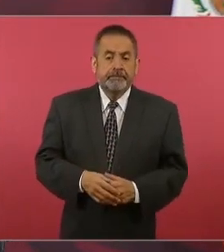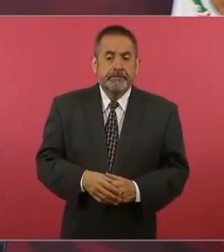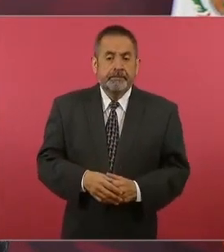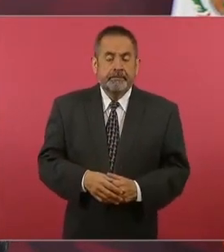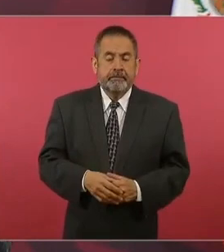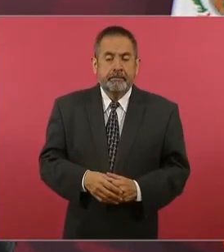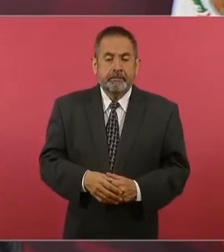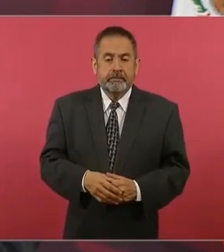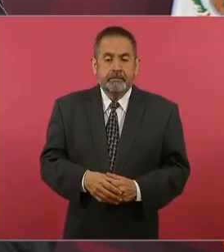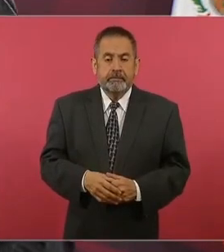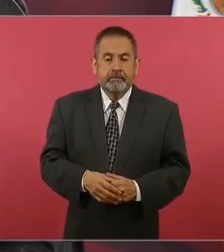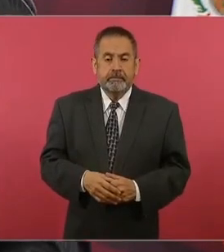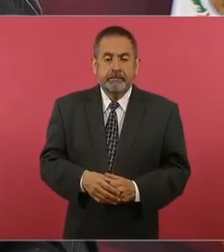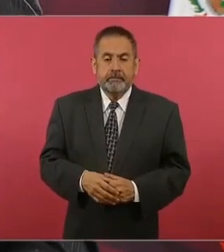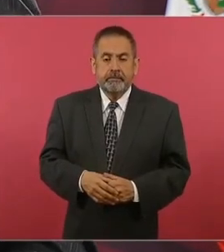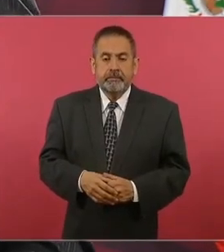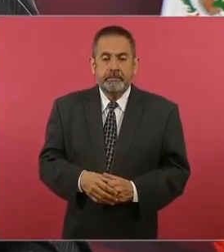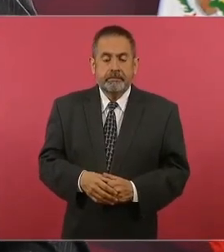cómo